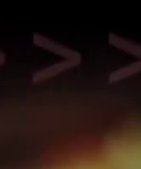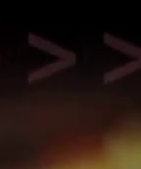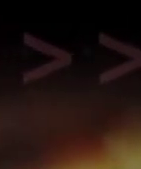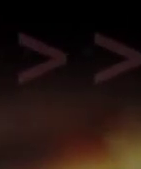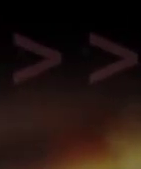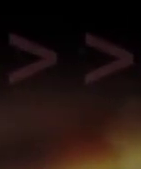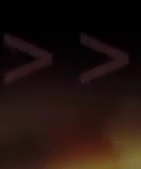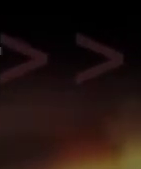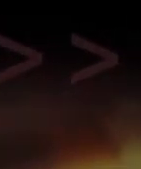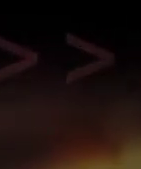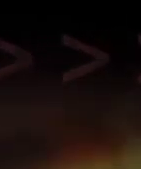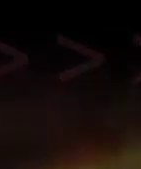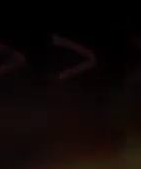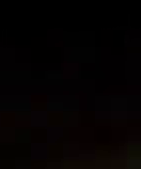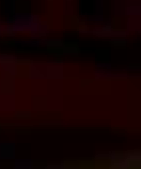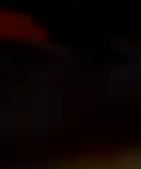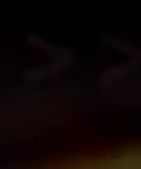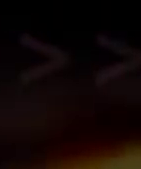ah